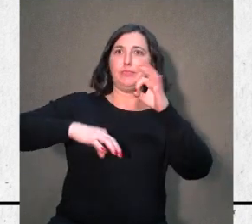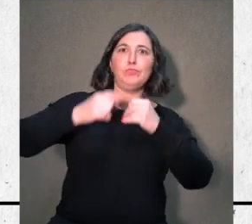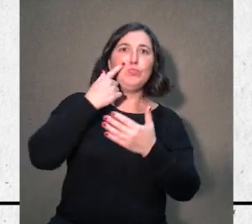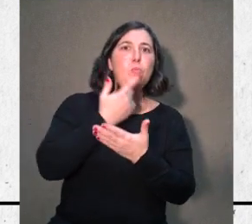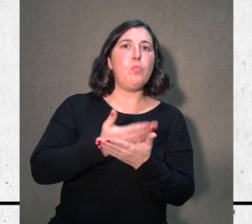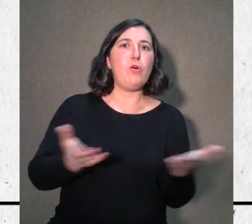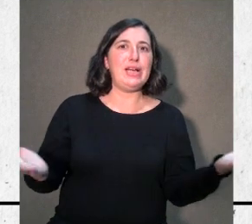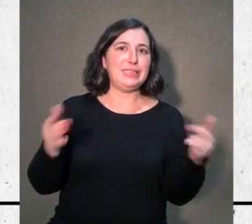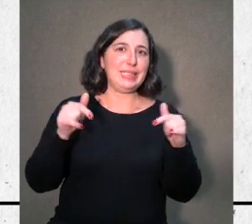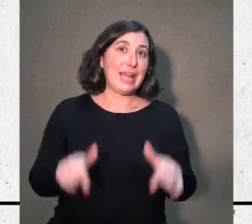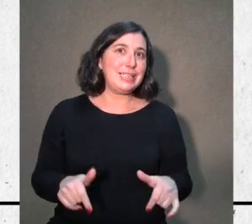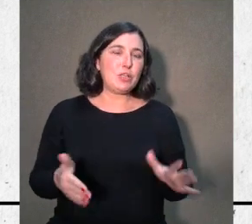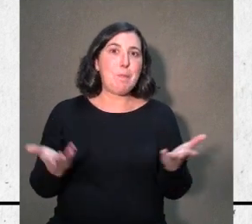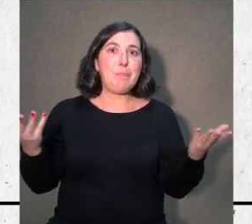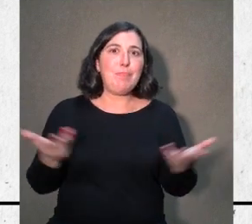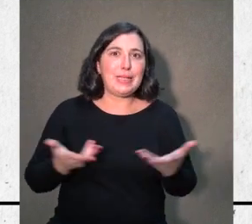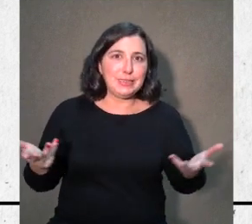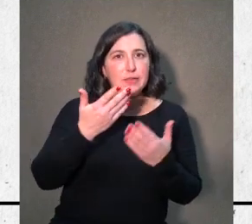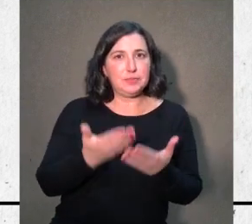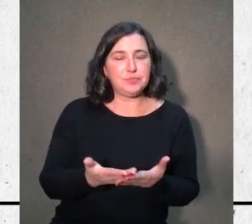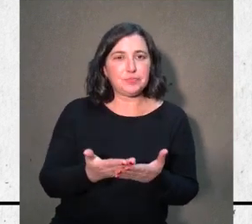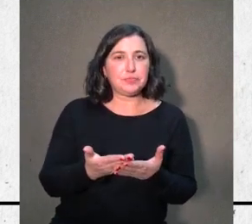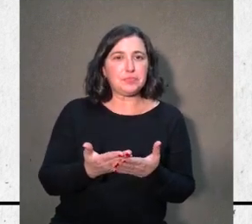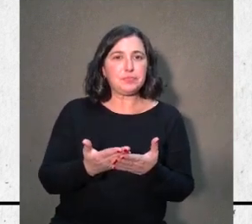al servicio de ese presente.